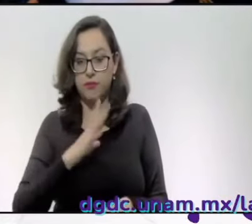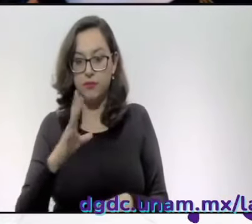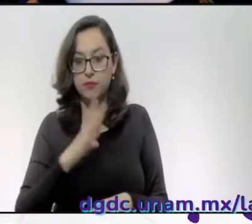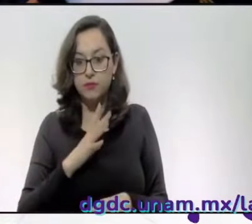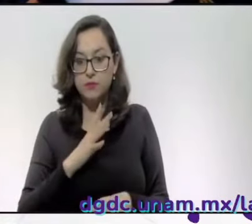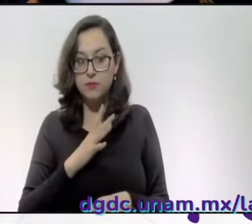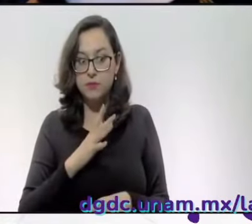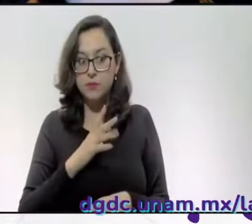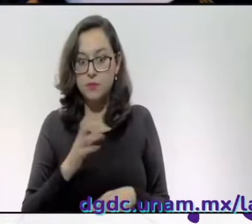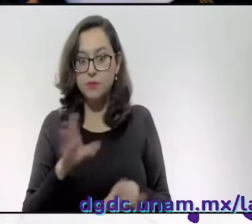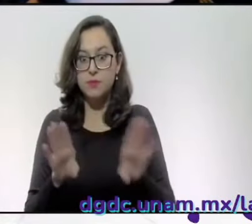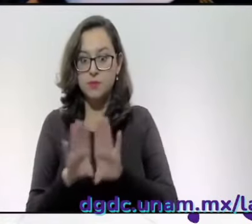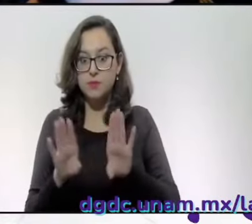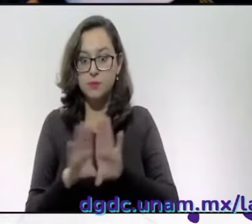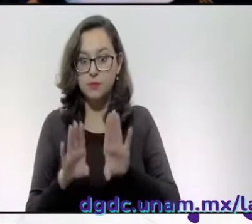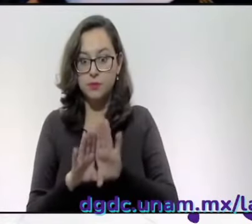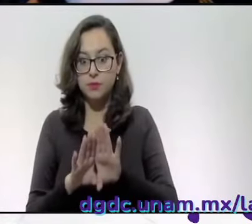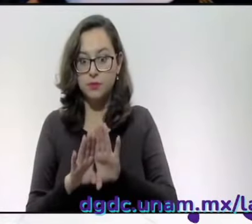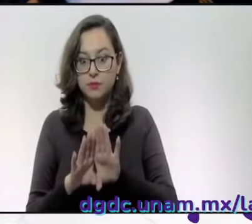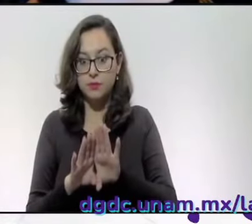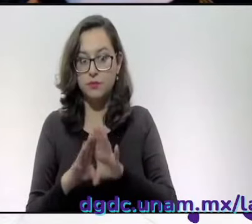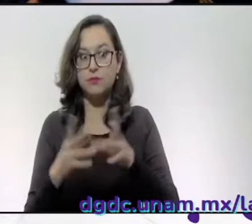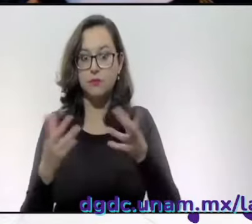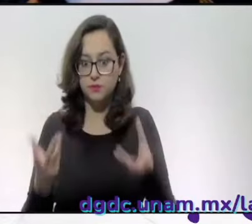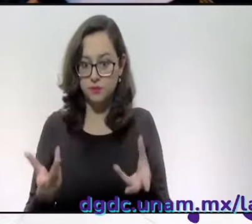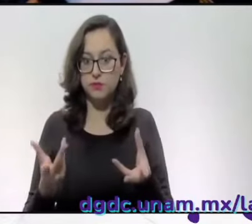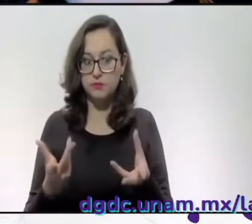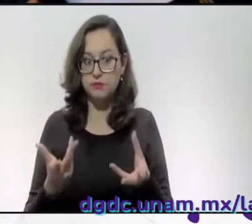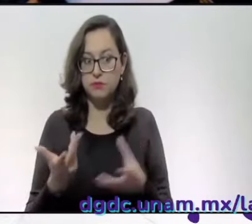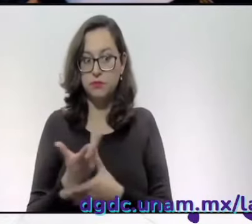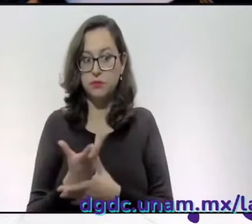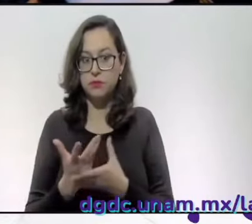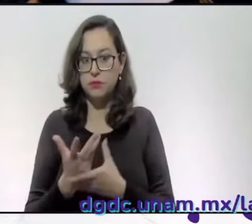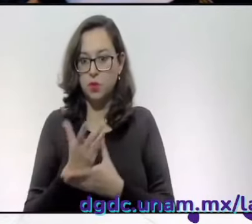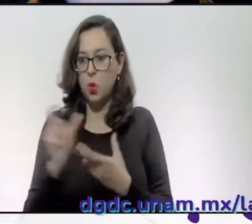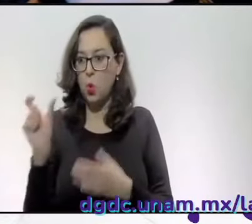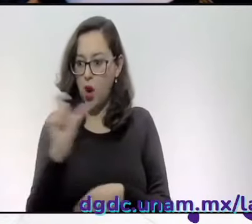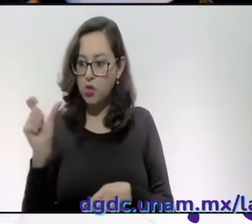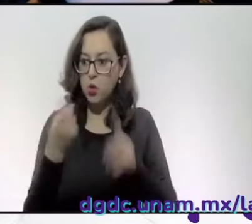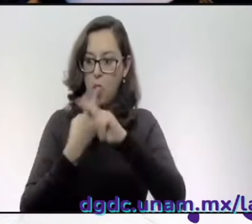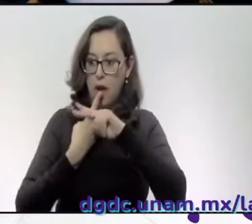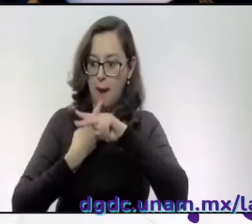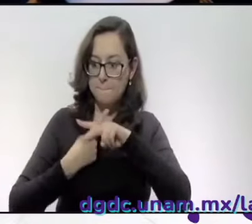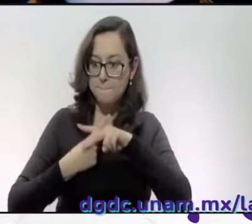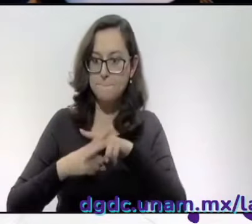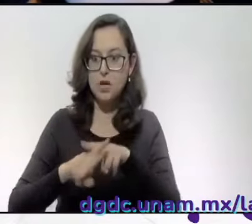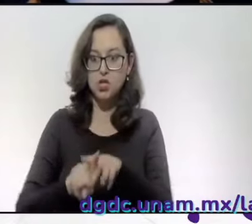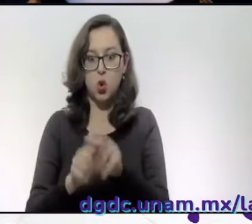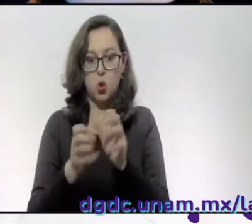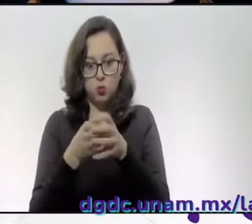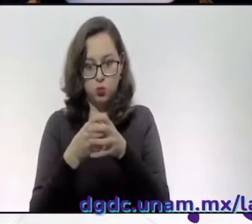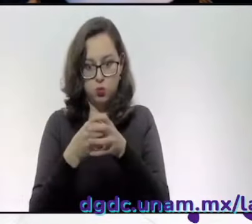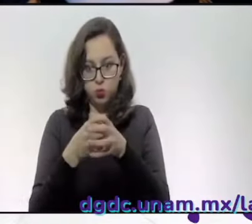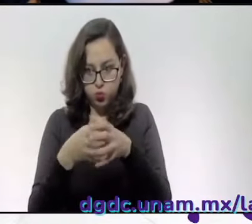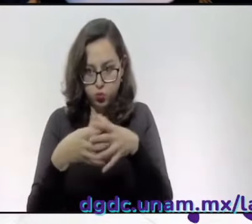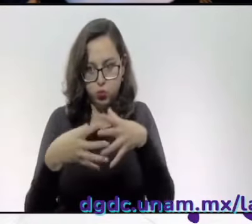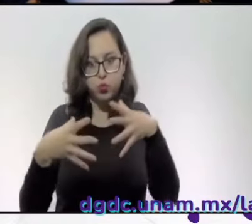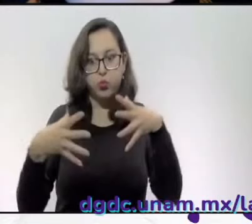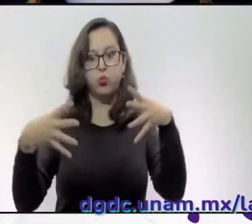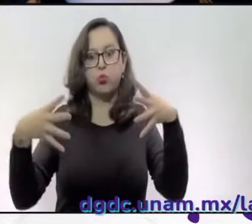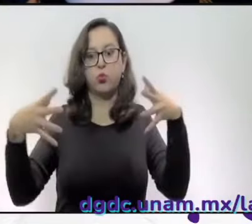constante nos da una idea de la edad del universo. Entonces, básicamente puedes tener una edad